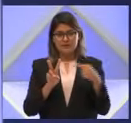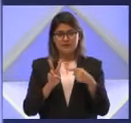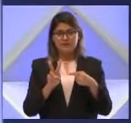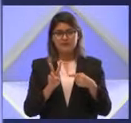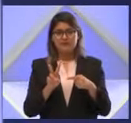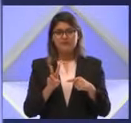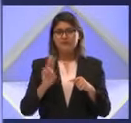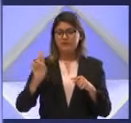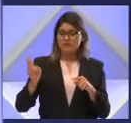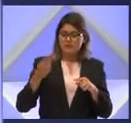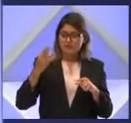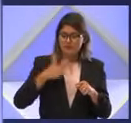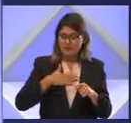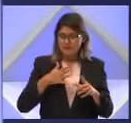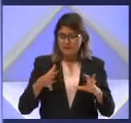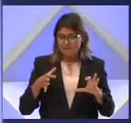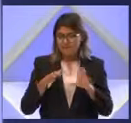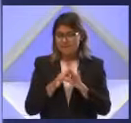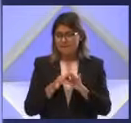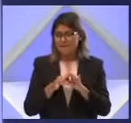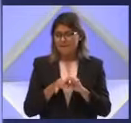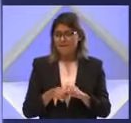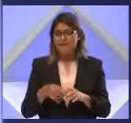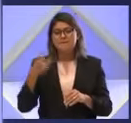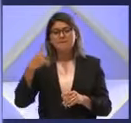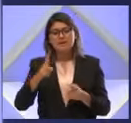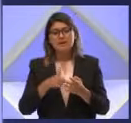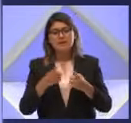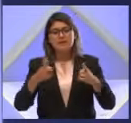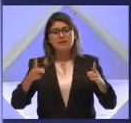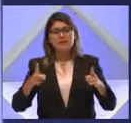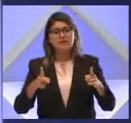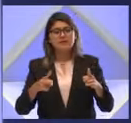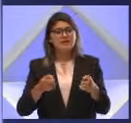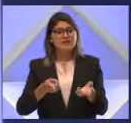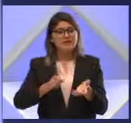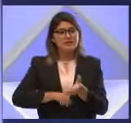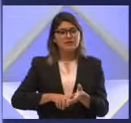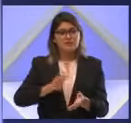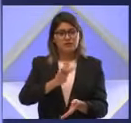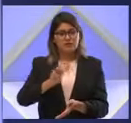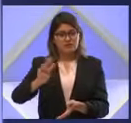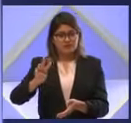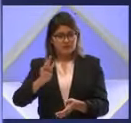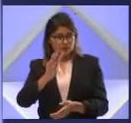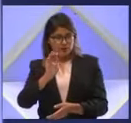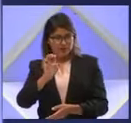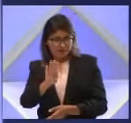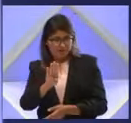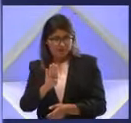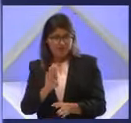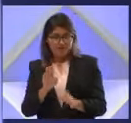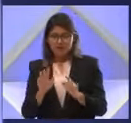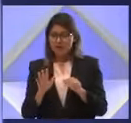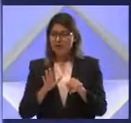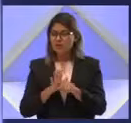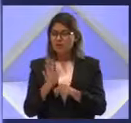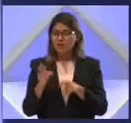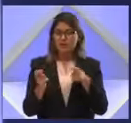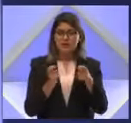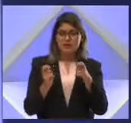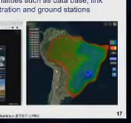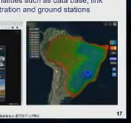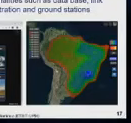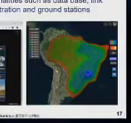universidad para desarrollar una plataforma web con la que poder optimizar los enlaces enlaces